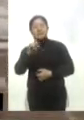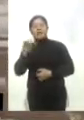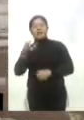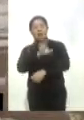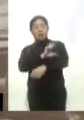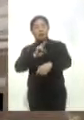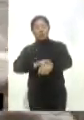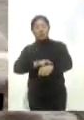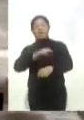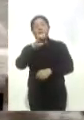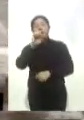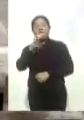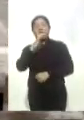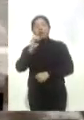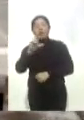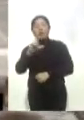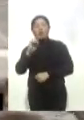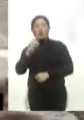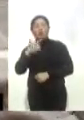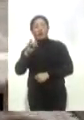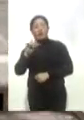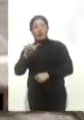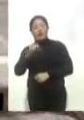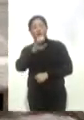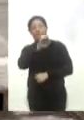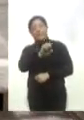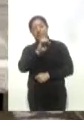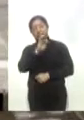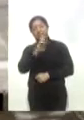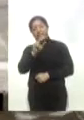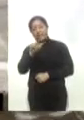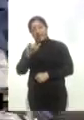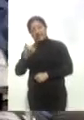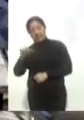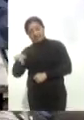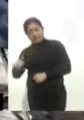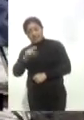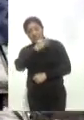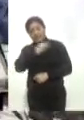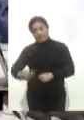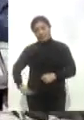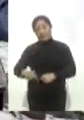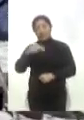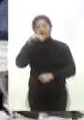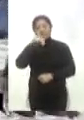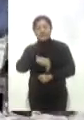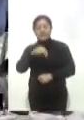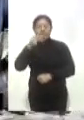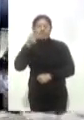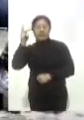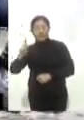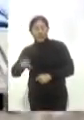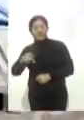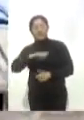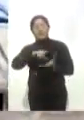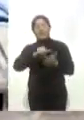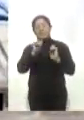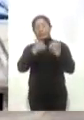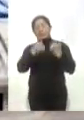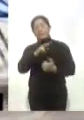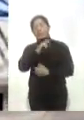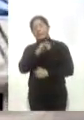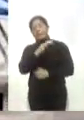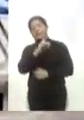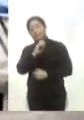general de Ecología, Efraín Flores Hernández, así como los presidentes municipales de Nanacamilpa y Calpulalpan, Víctor Hugo Sánchez Flores